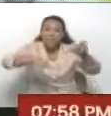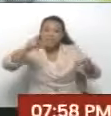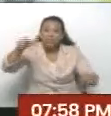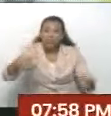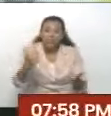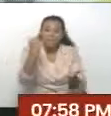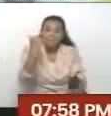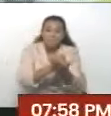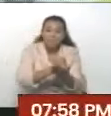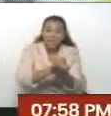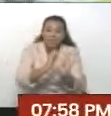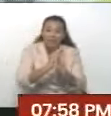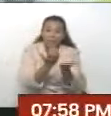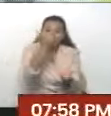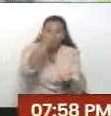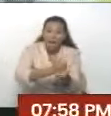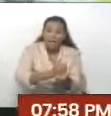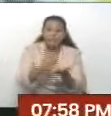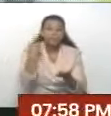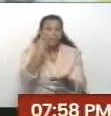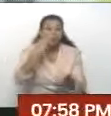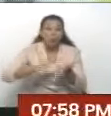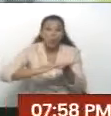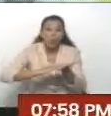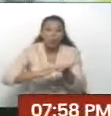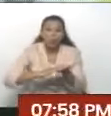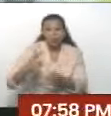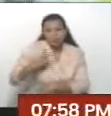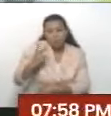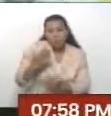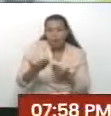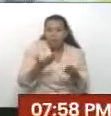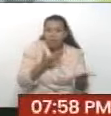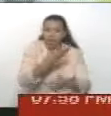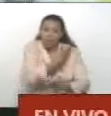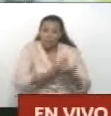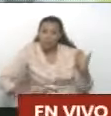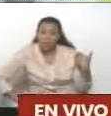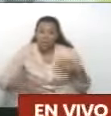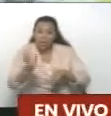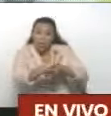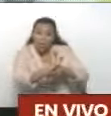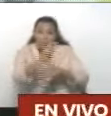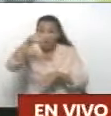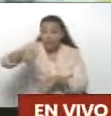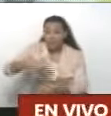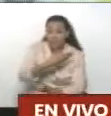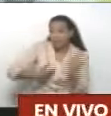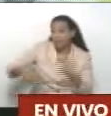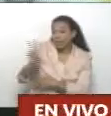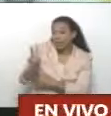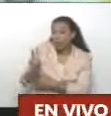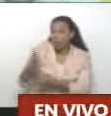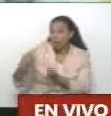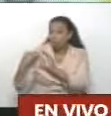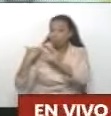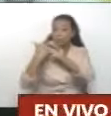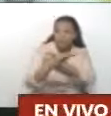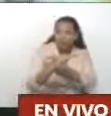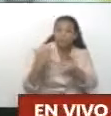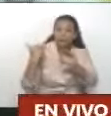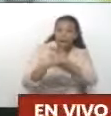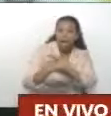pasaportes, ¿verdad? Hay que parir una solución diplomática para que esos 3.000 pasaportes le lleguen, porque los